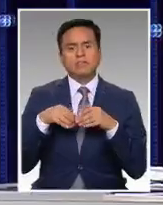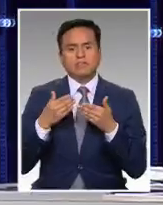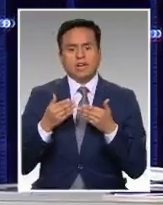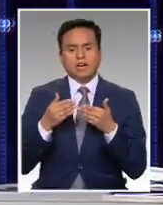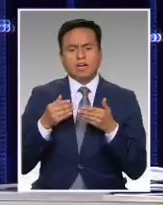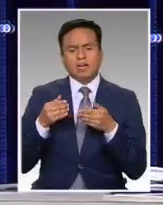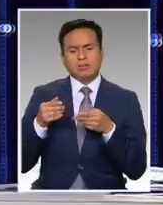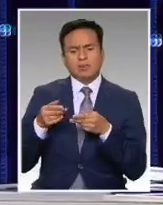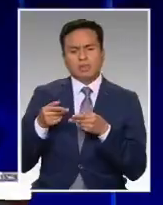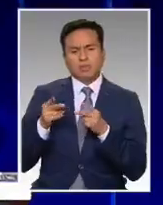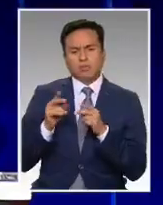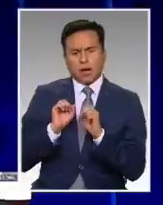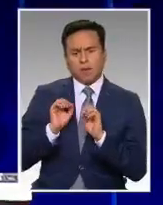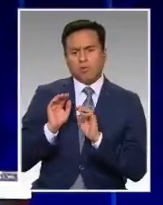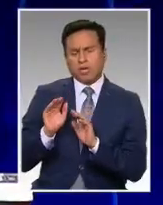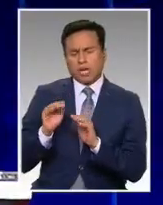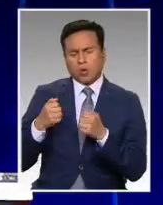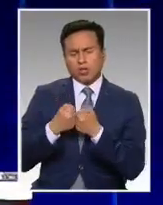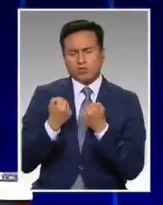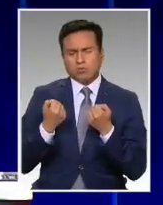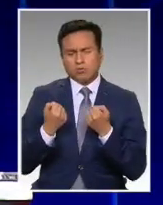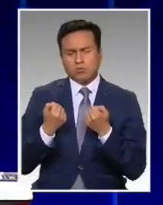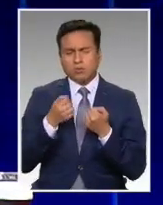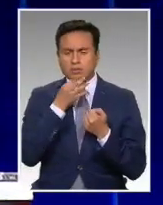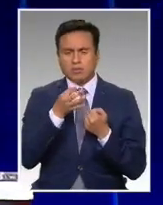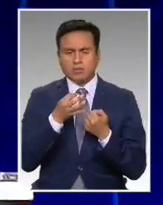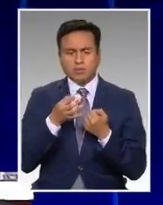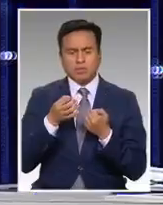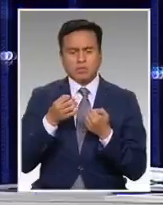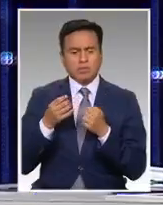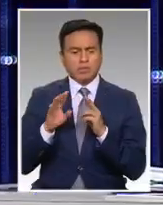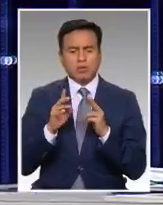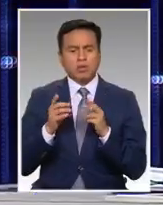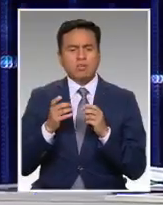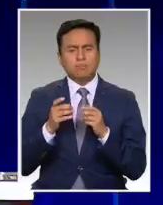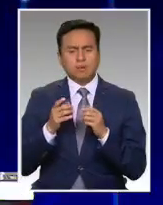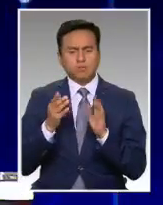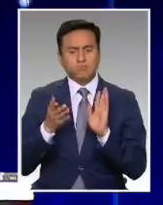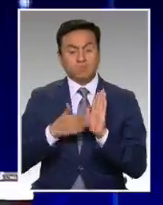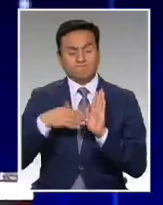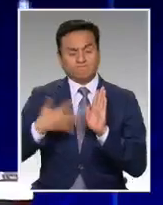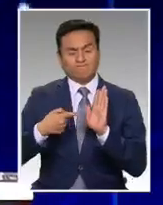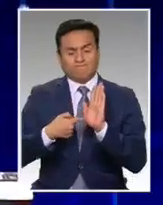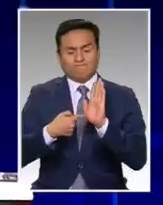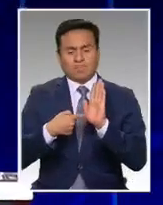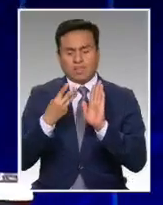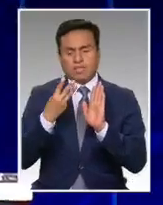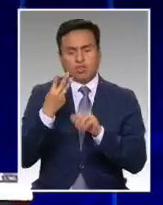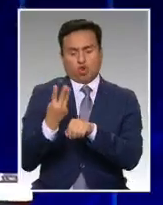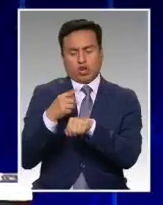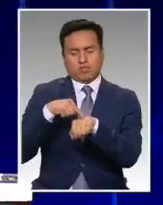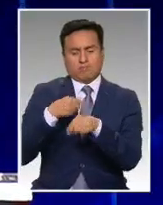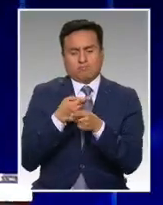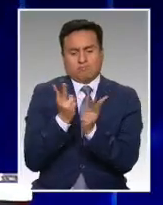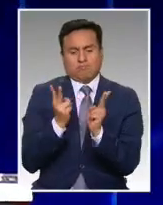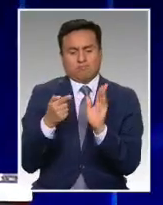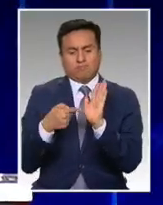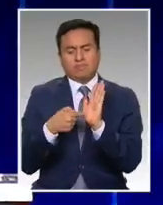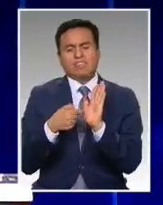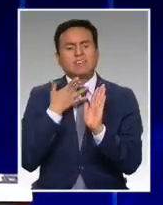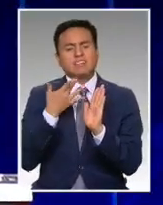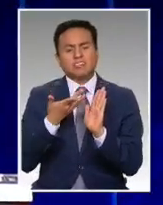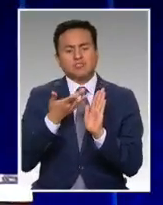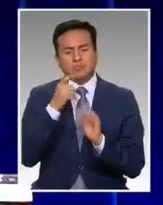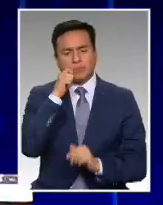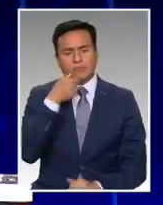inhabilitado y luego apoyar ese no es una contradicción en sí lo que más vale todavía lo que más duro es esto acaba de ser y hace 3 horas qué es